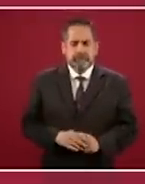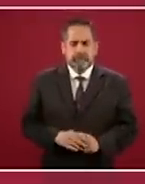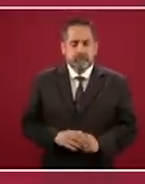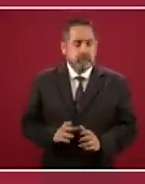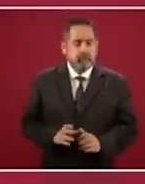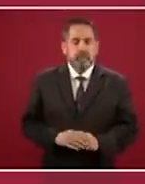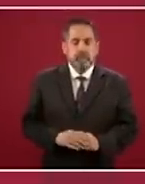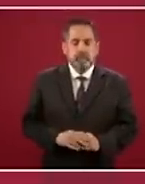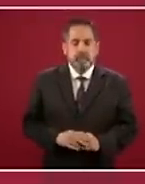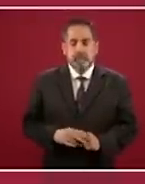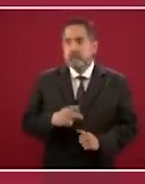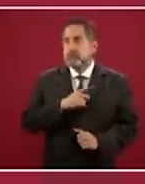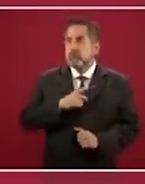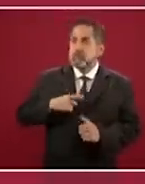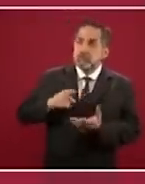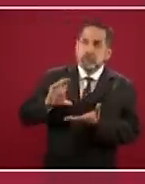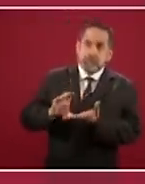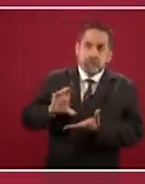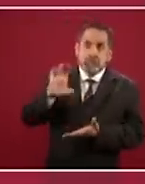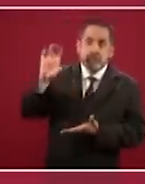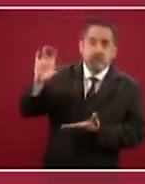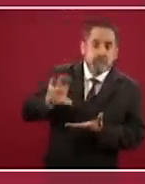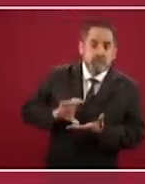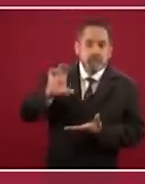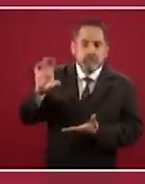no se endeudó al país.